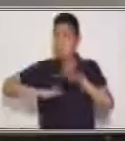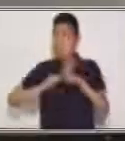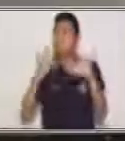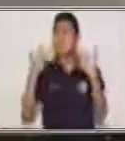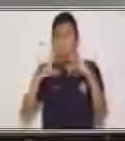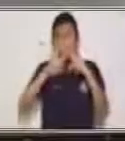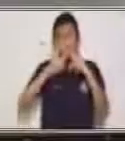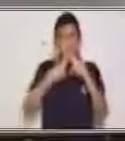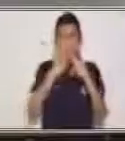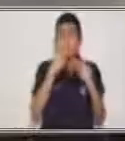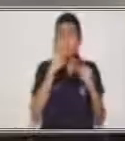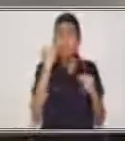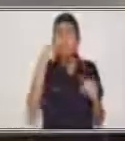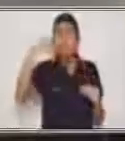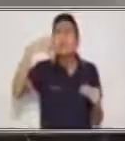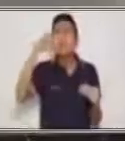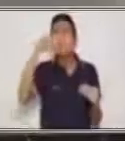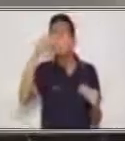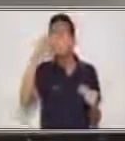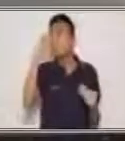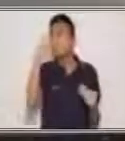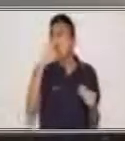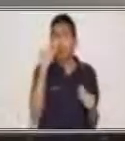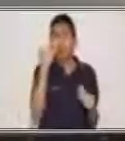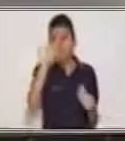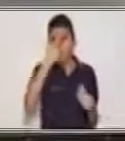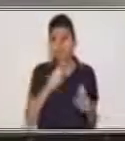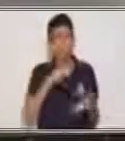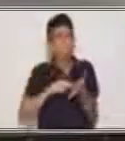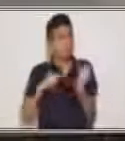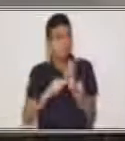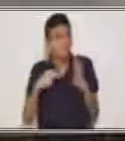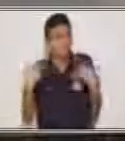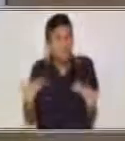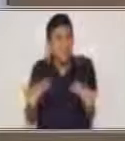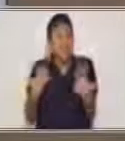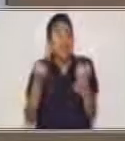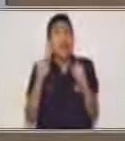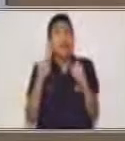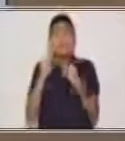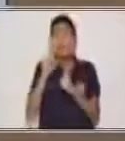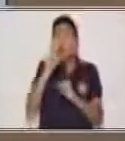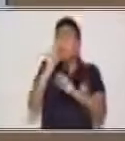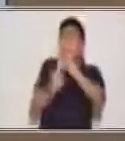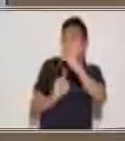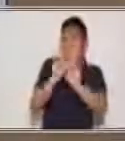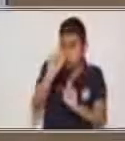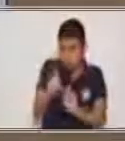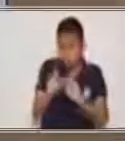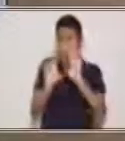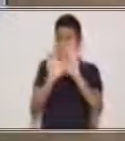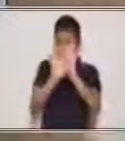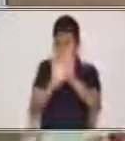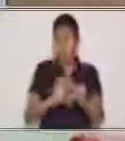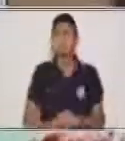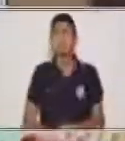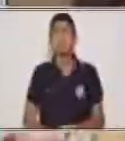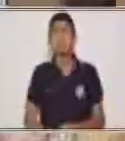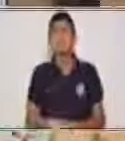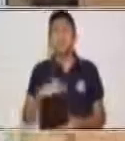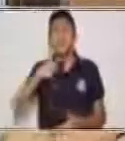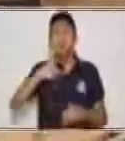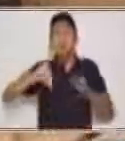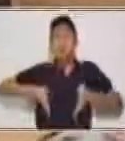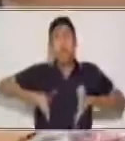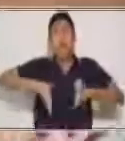Ese es el tema de hoy precisamente. La formulación de hipótesis es por medio de una pregunta. Por ejemplo, si yo voy por la